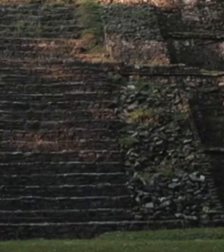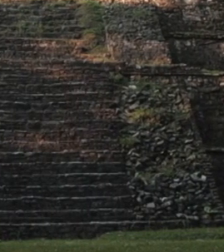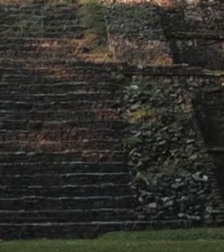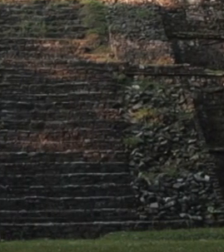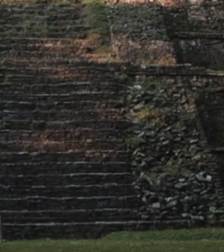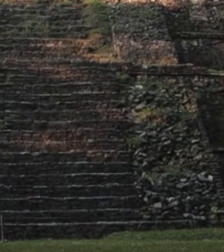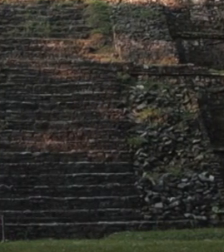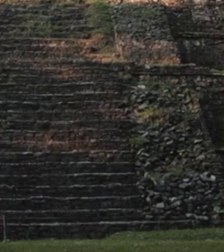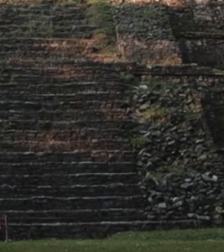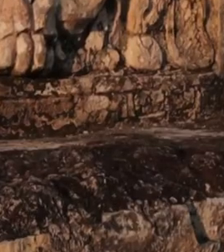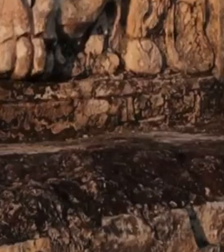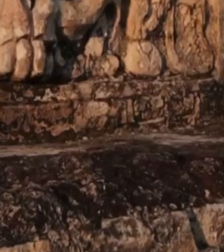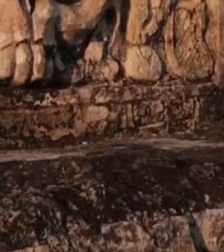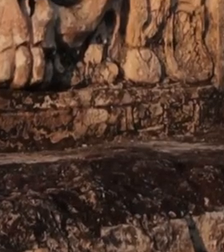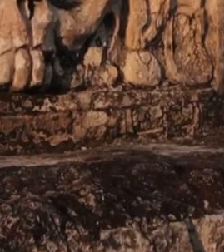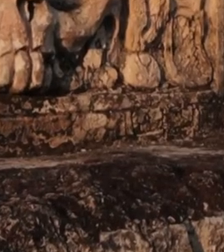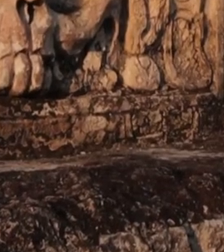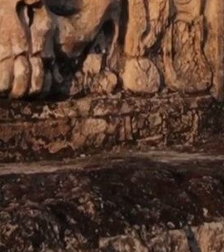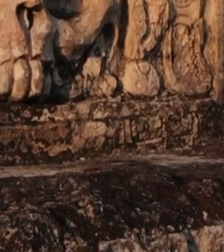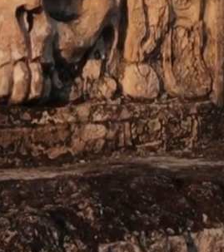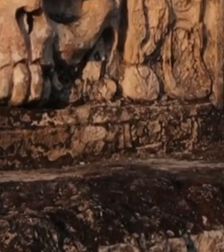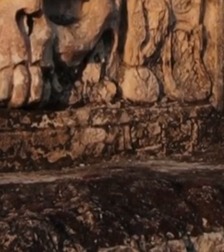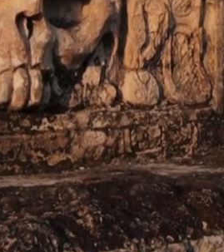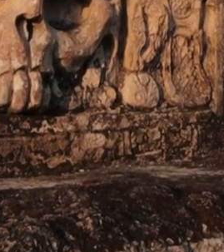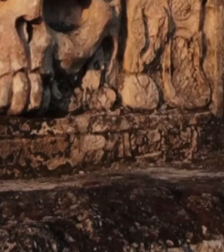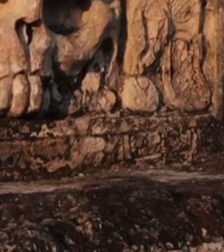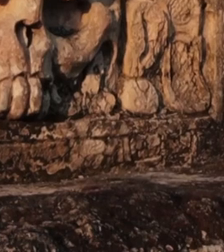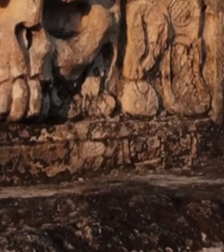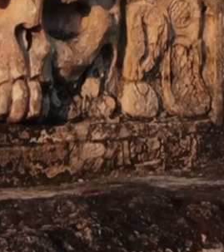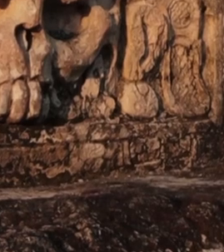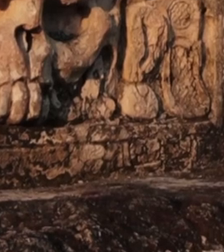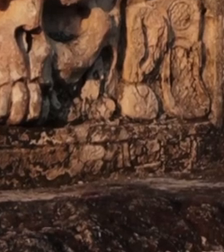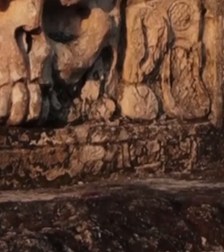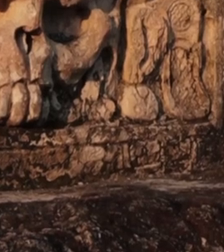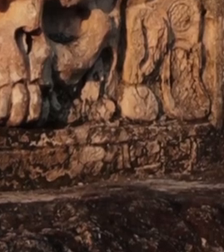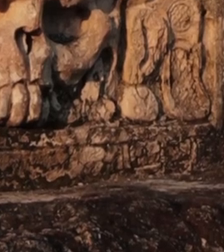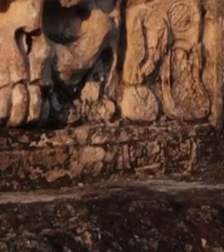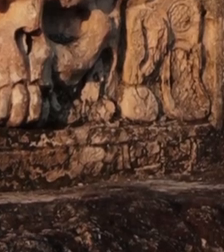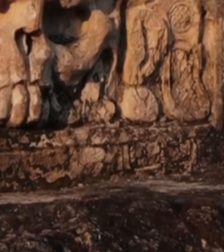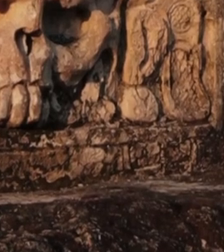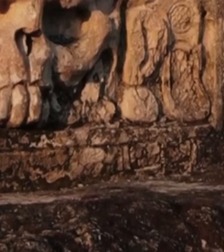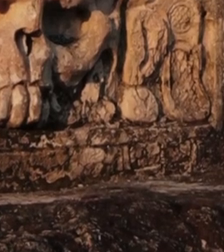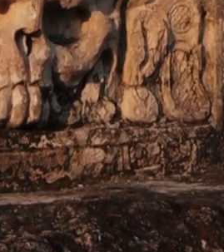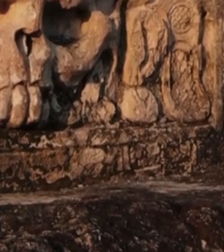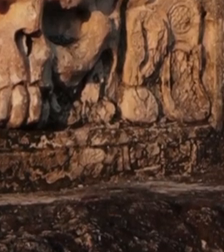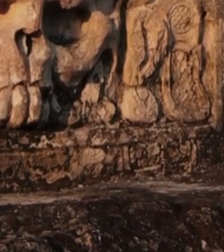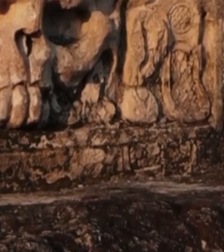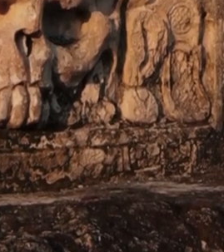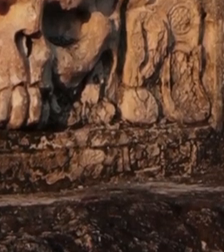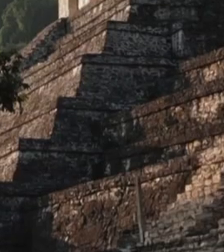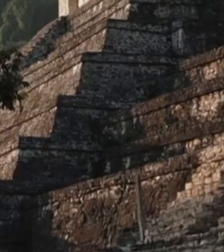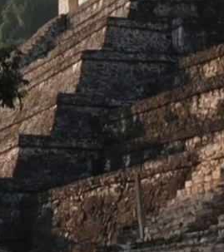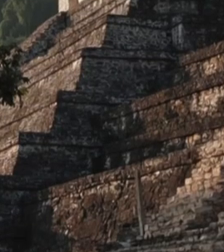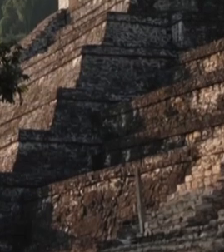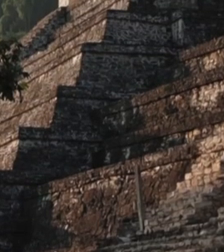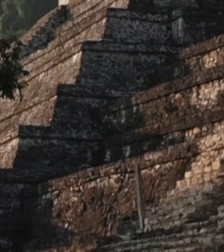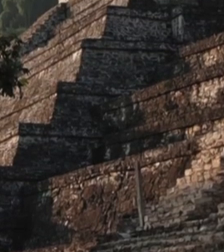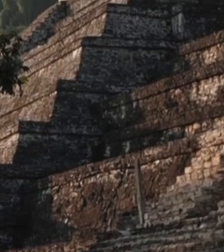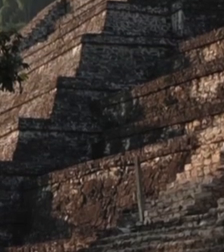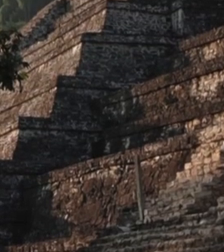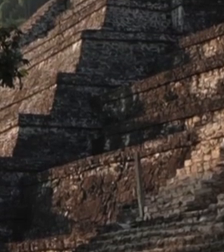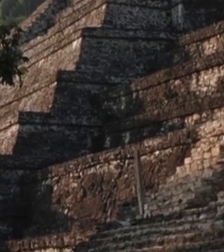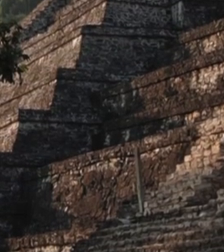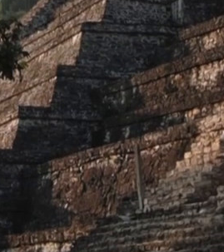conservación, hemos podido abrir más áreas para la visita, hemos recuperado hallazgos muy,